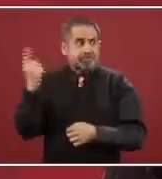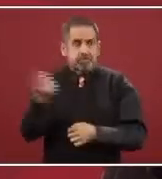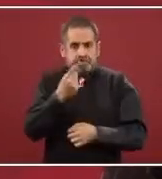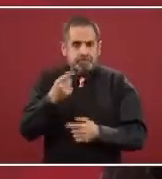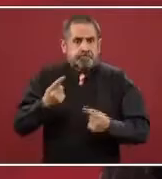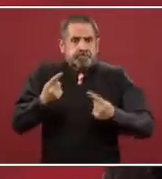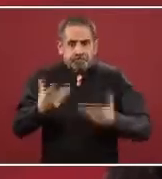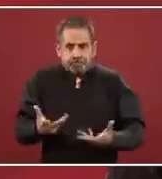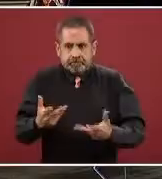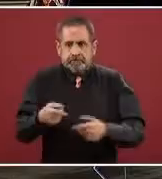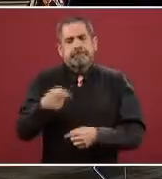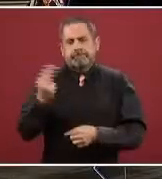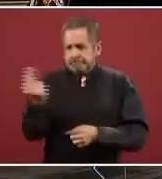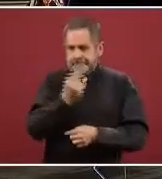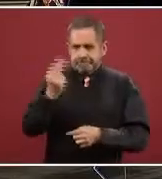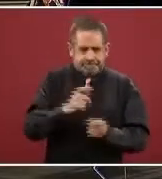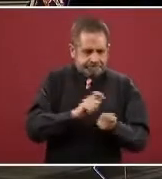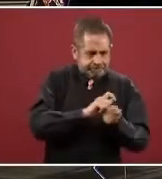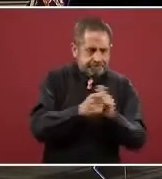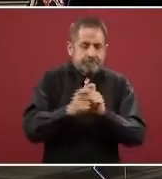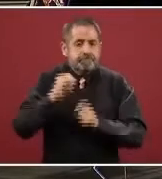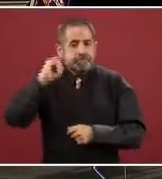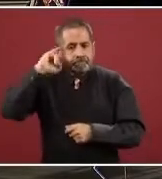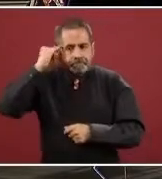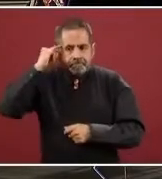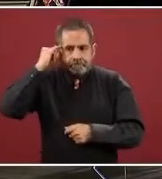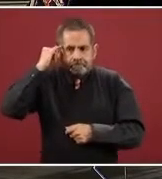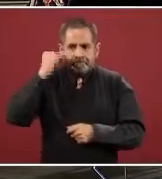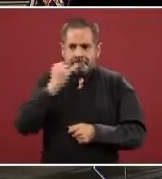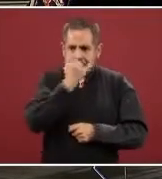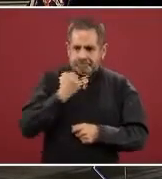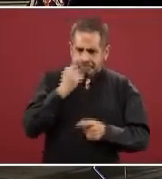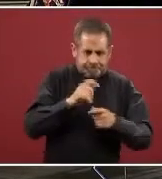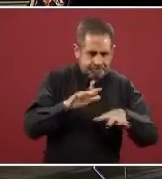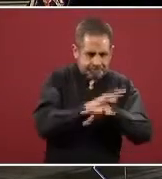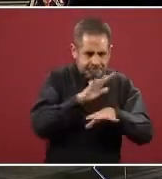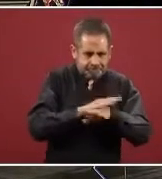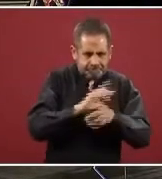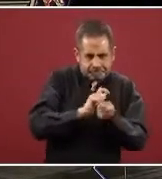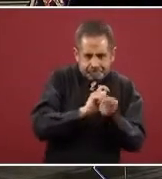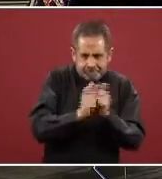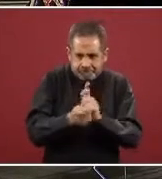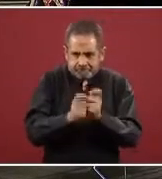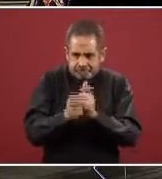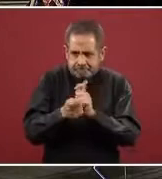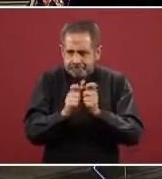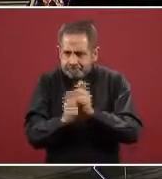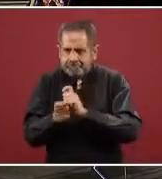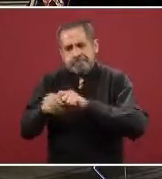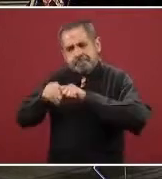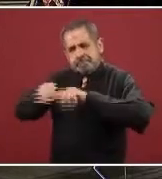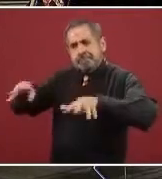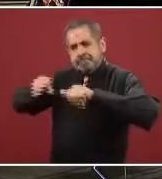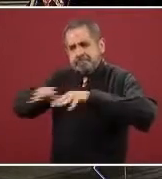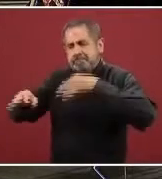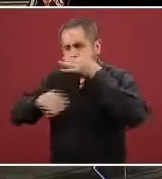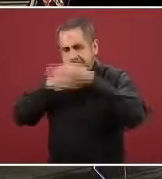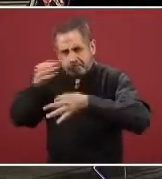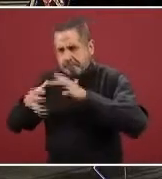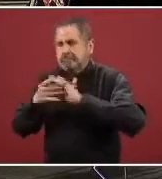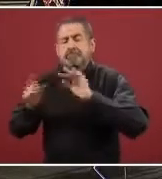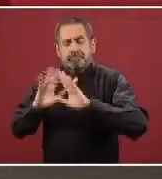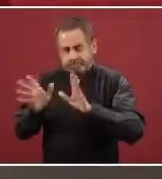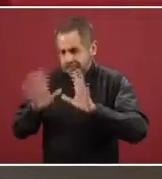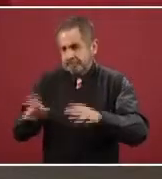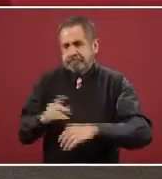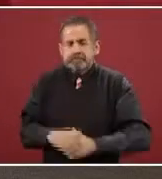a varias de estas lenguas. Esperamos a la brevedad poder contar ya con ese material. Ya había una pregunta para la doctora Bores.